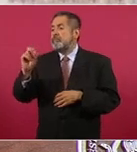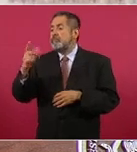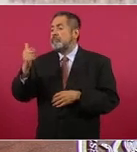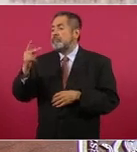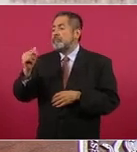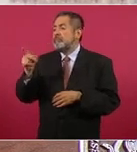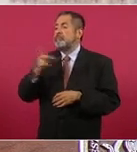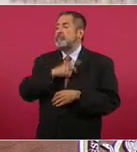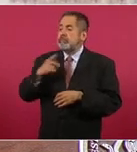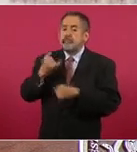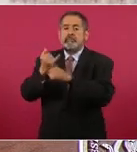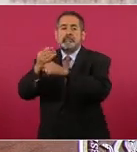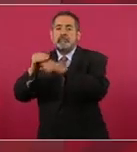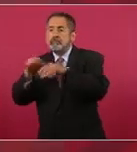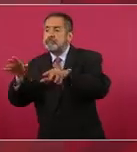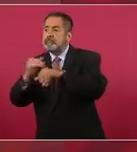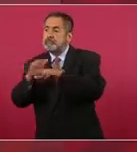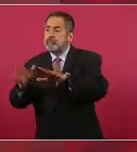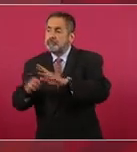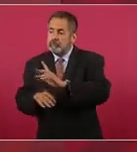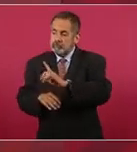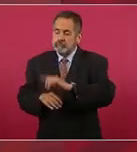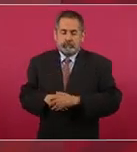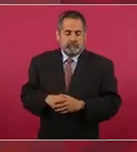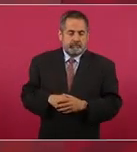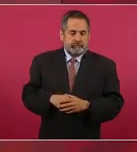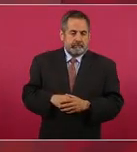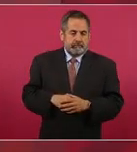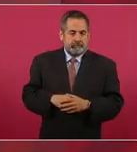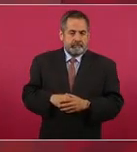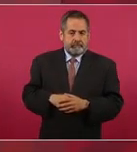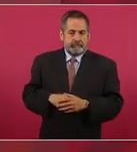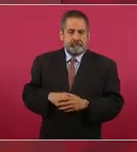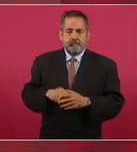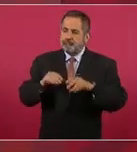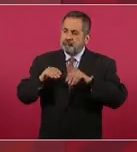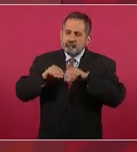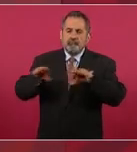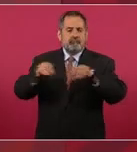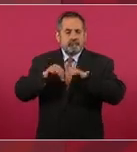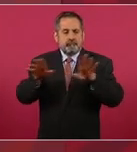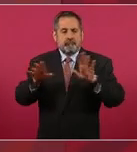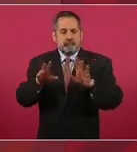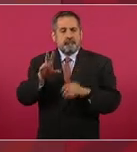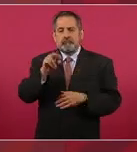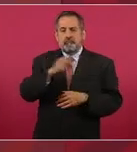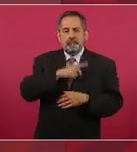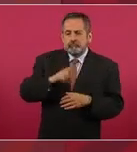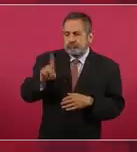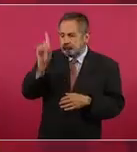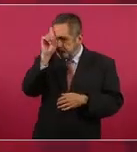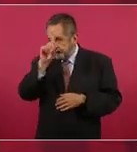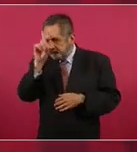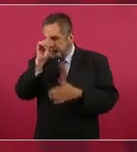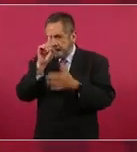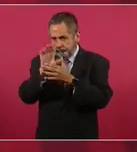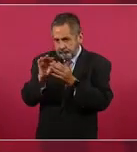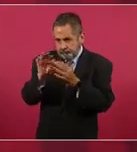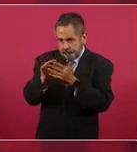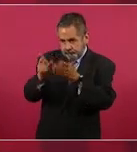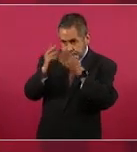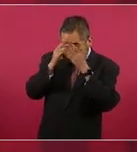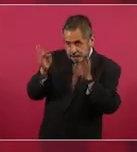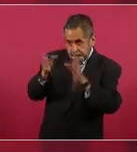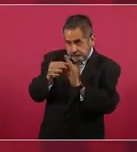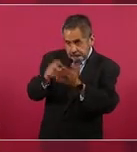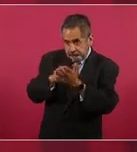no orientar, no concientizar,